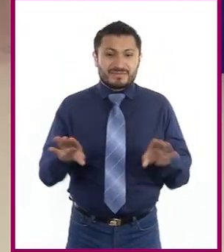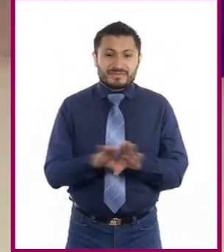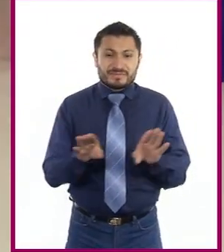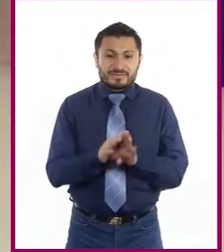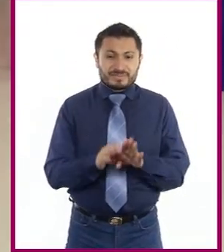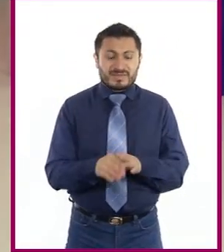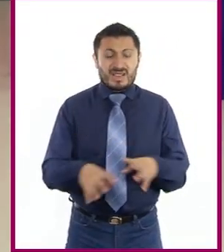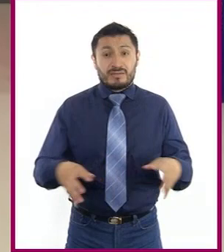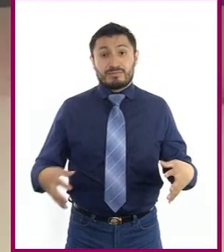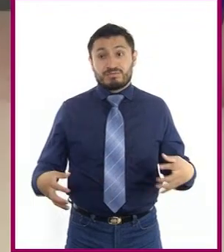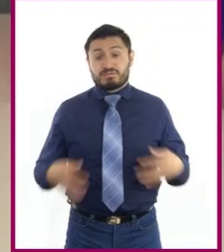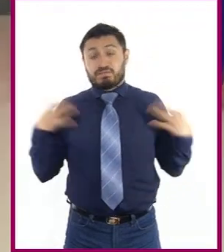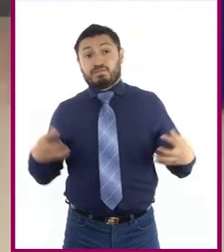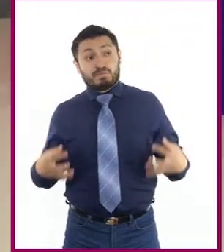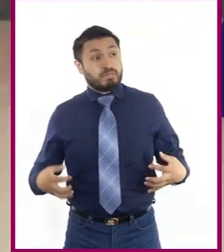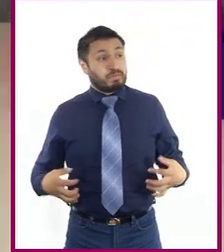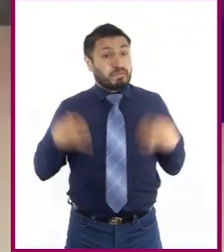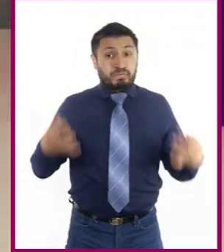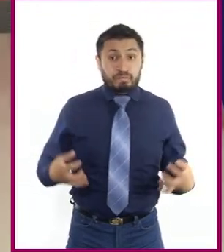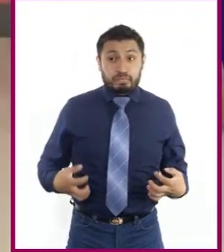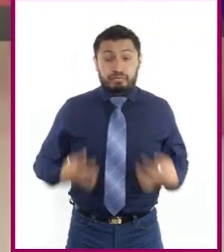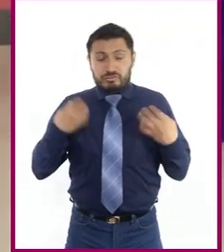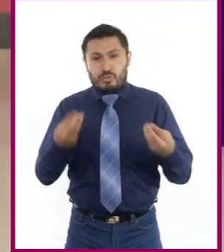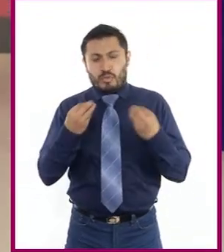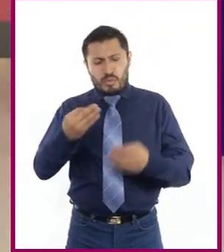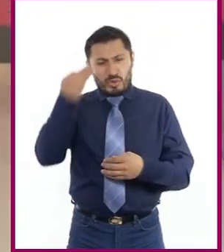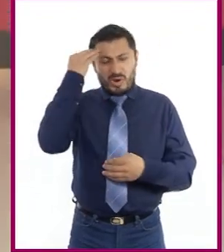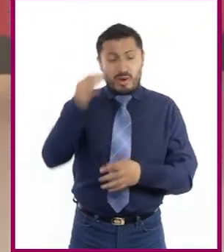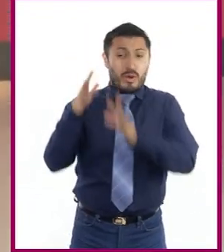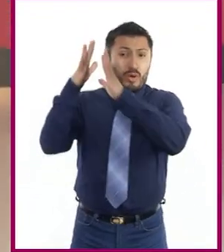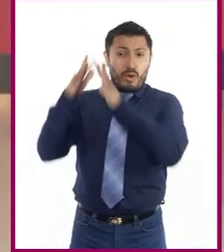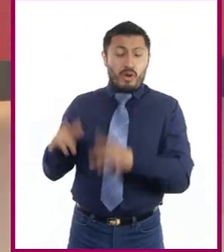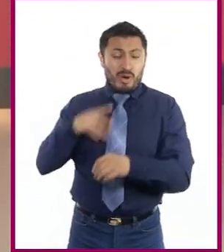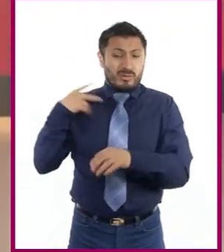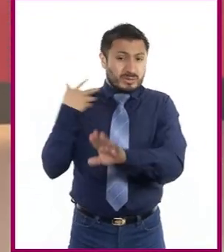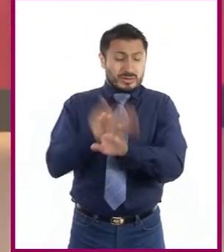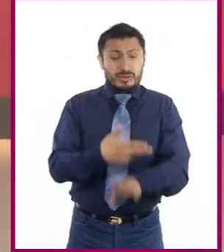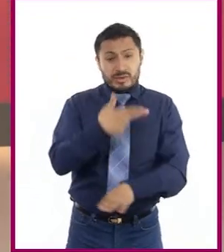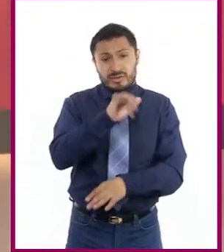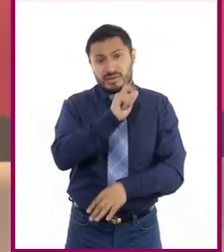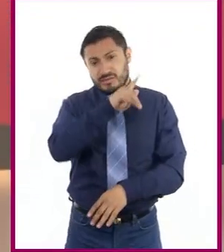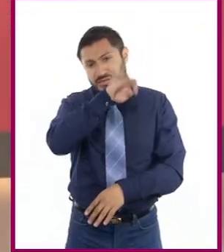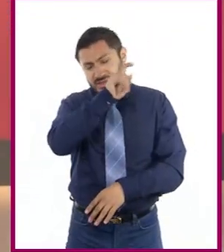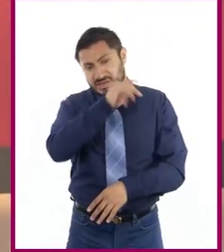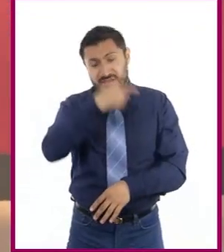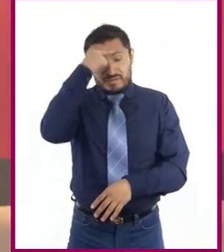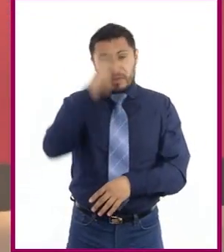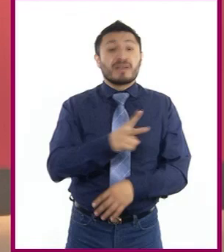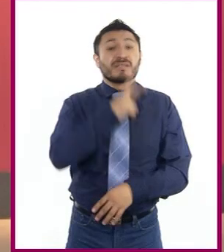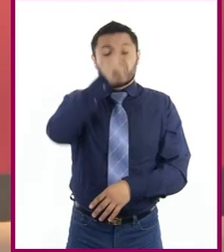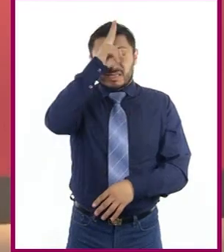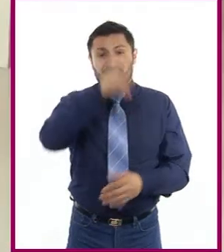muy impulsivo. Pasa mucho tiempo en Francia y luchará contra Hamlet para vengarse.